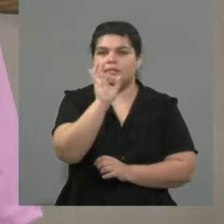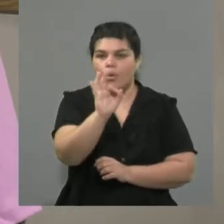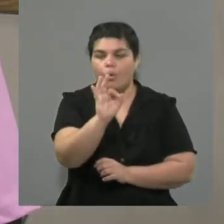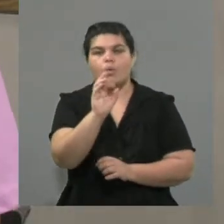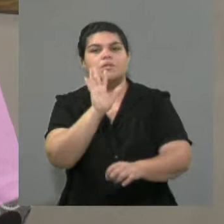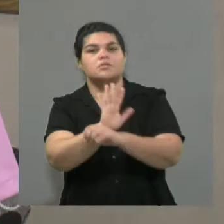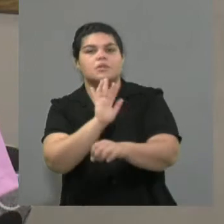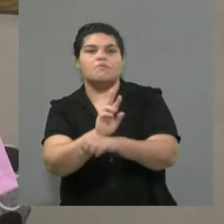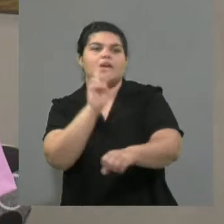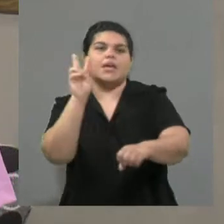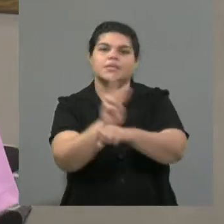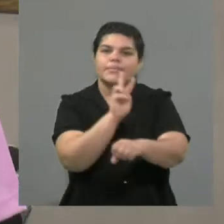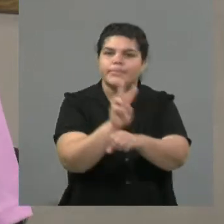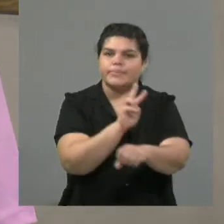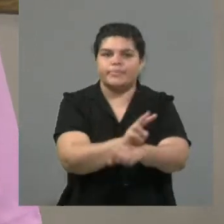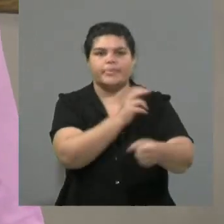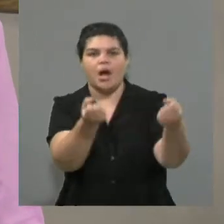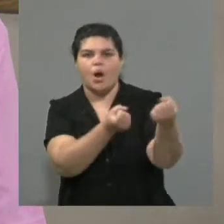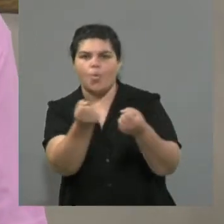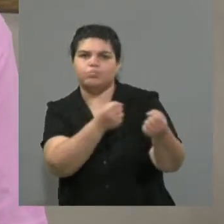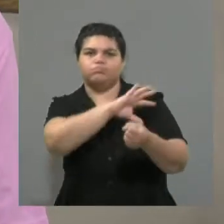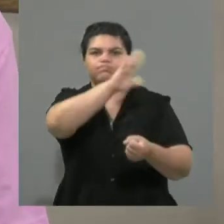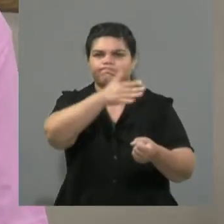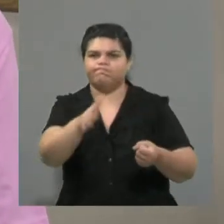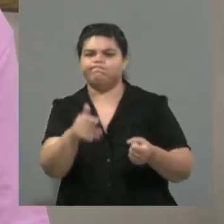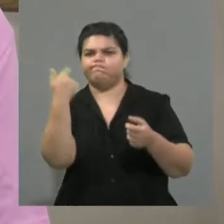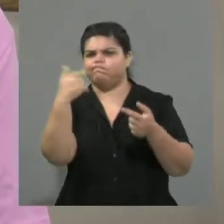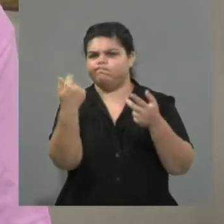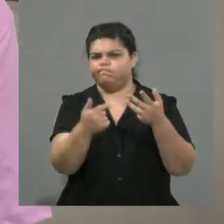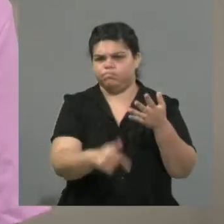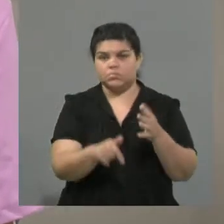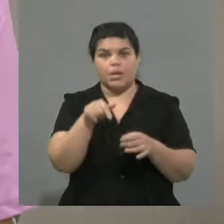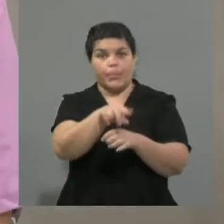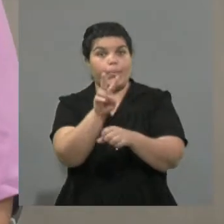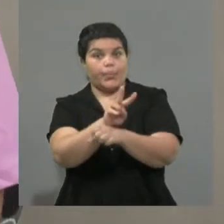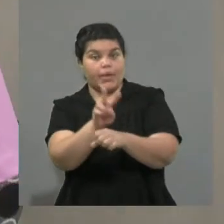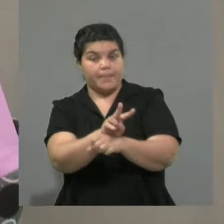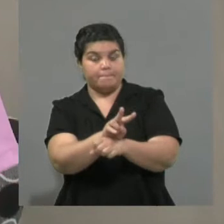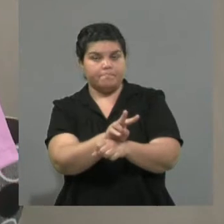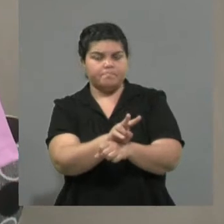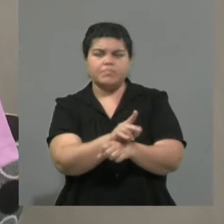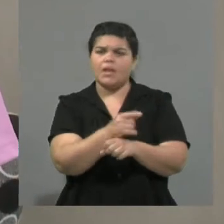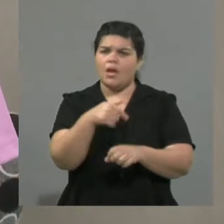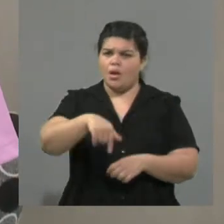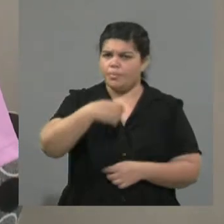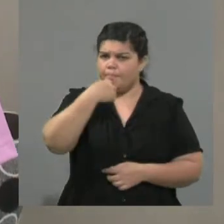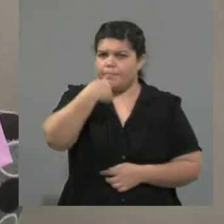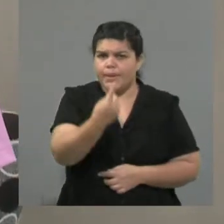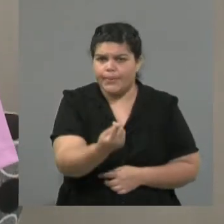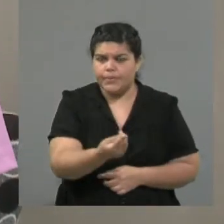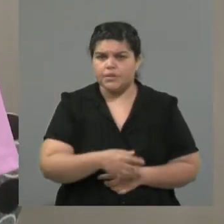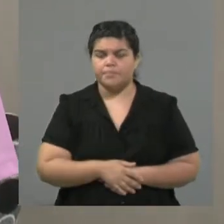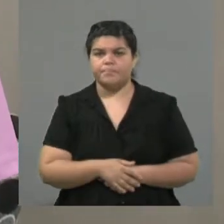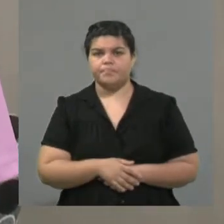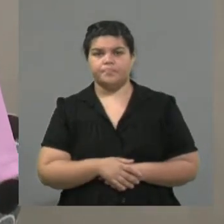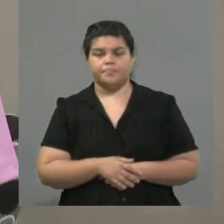y porque además íbamos a tener que empezar a cumplirla, ¿no? Con la revisión técnica obligatoria. La pregunta es, ¿qué